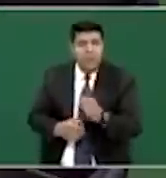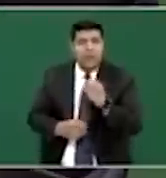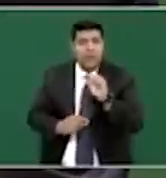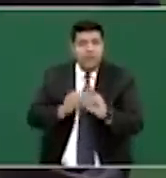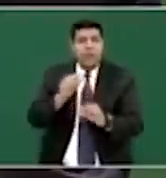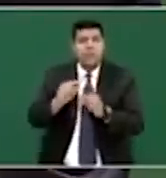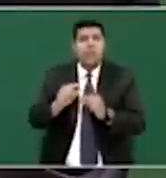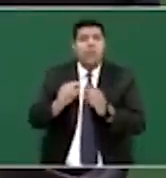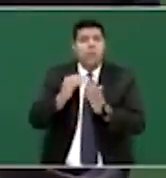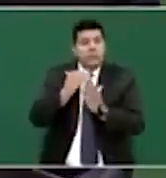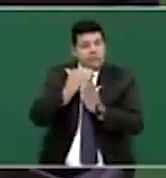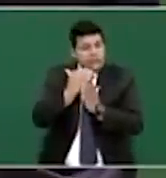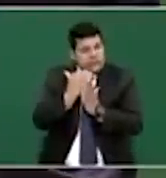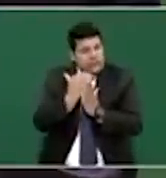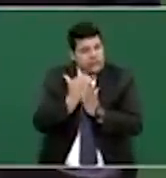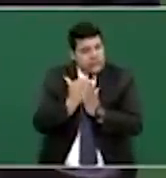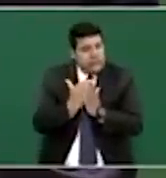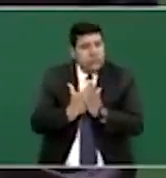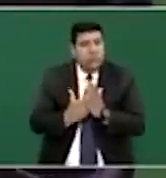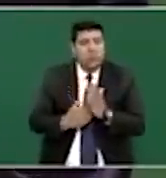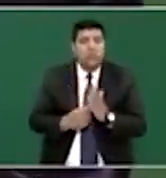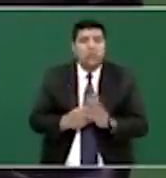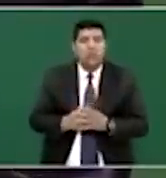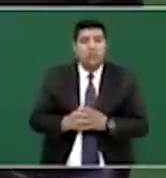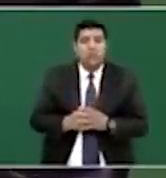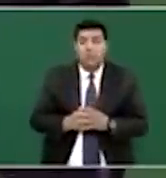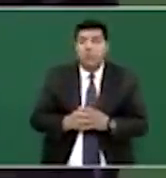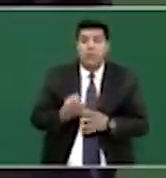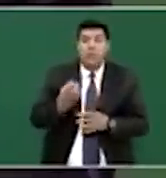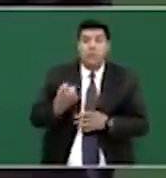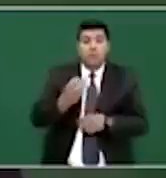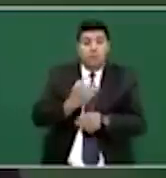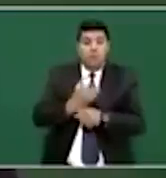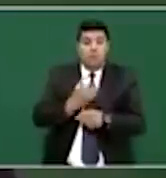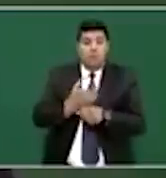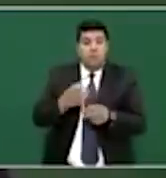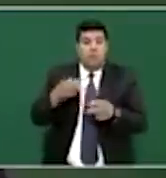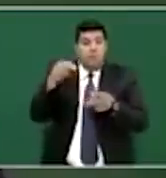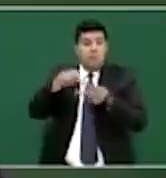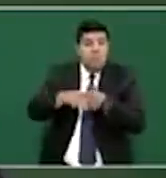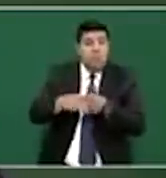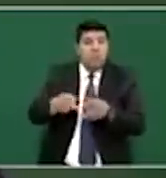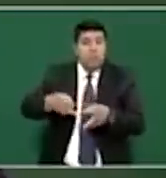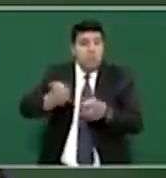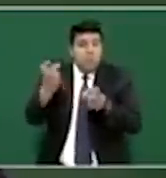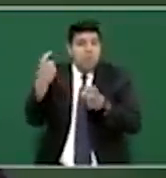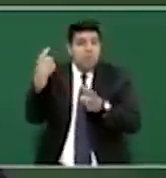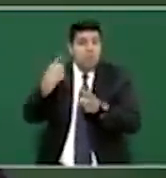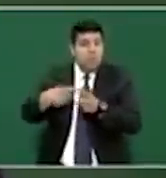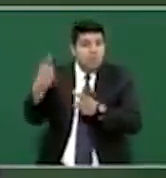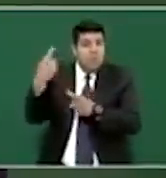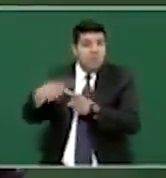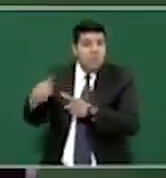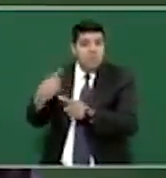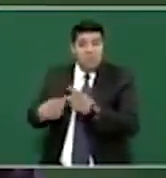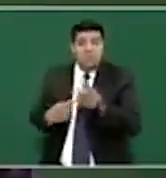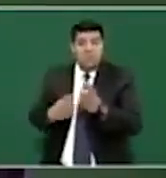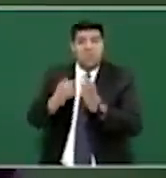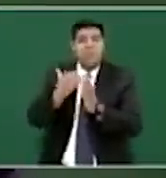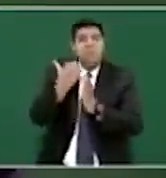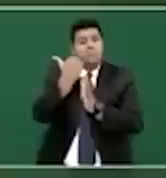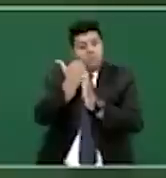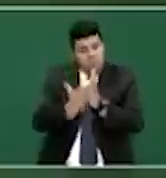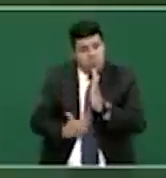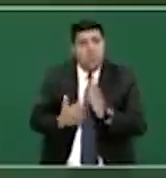no aumento de delitos a nivel nacional y en el caso